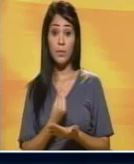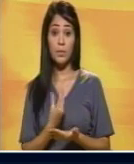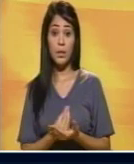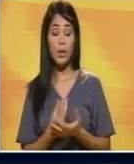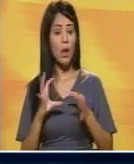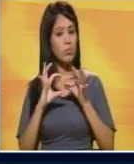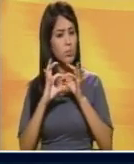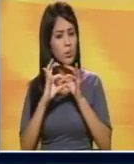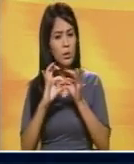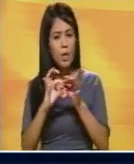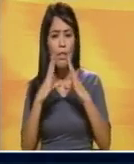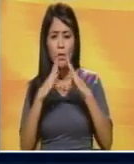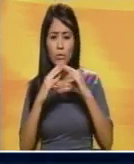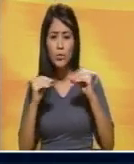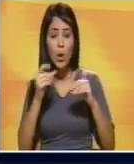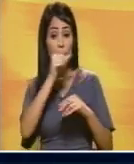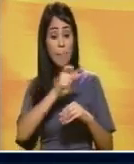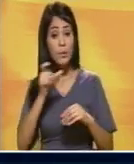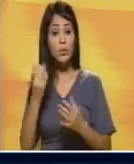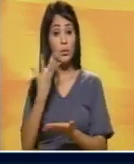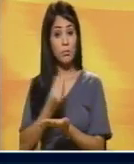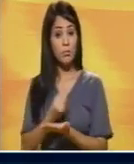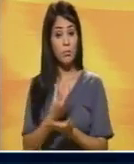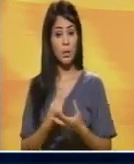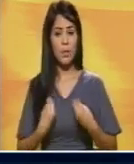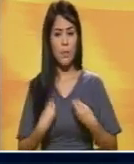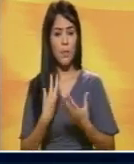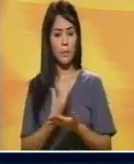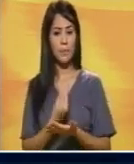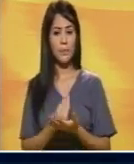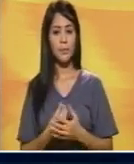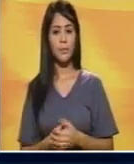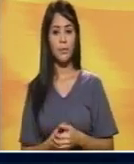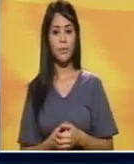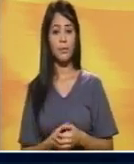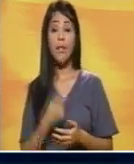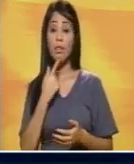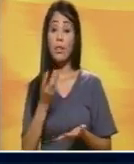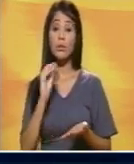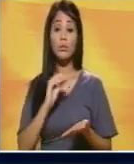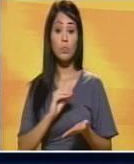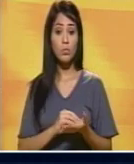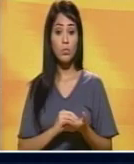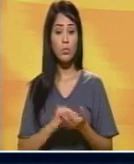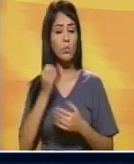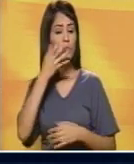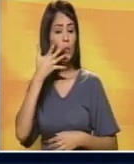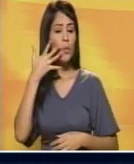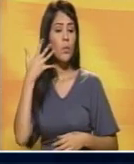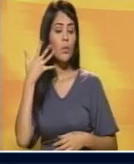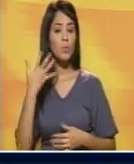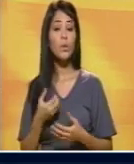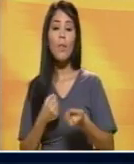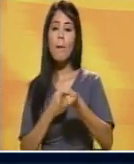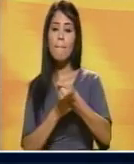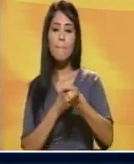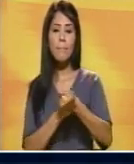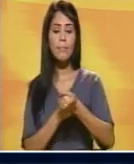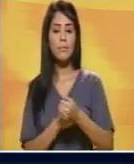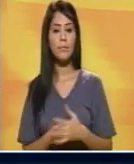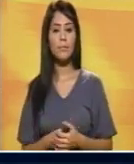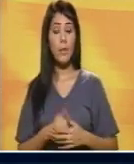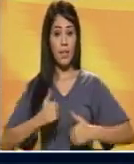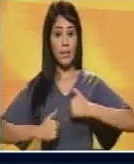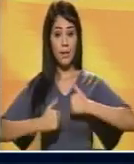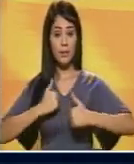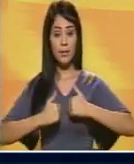unidad de todos los monaguenses y reitero el orgullo y la satisfacción que tengo de respaldar la